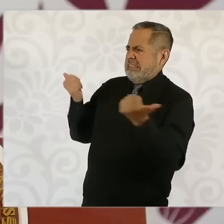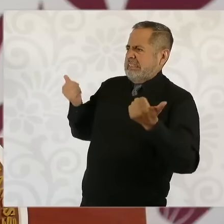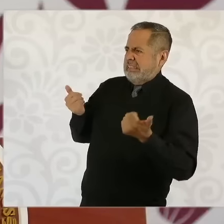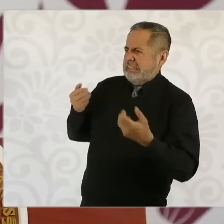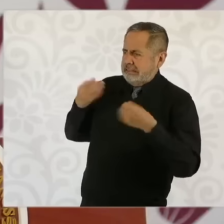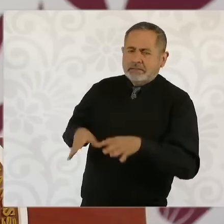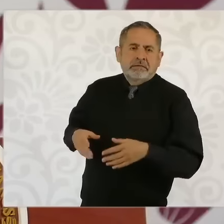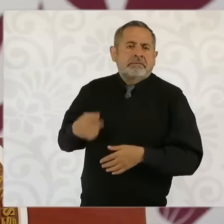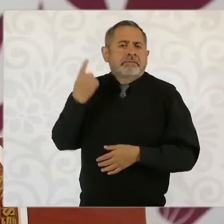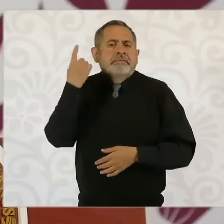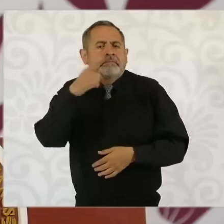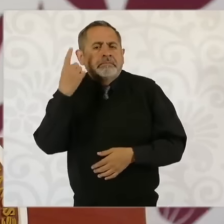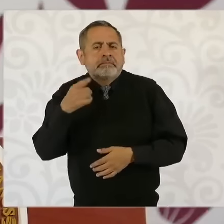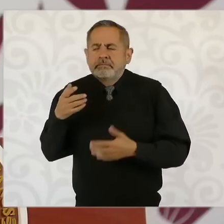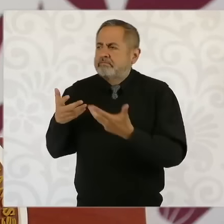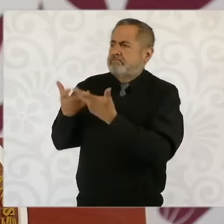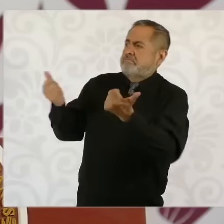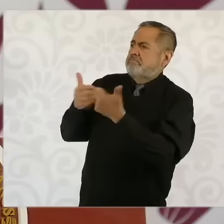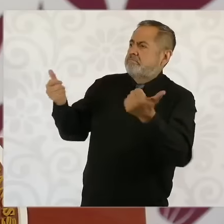porque debilitan al movimiento.